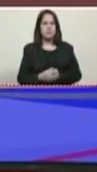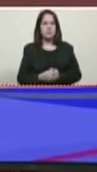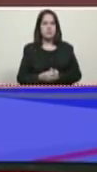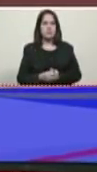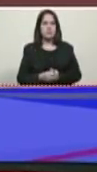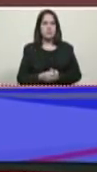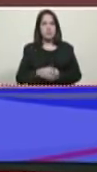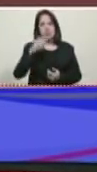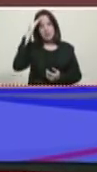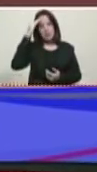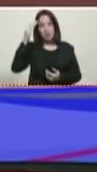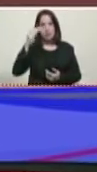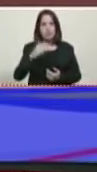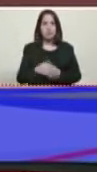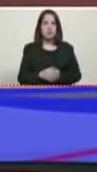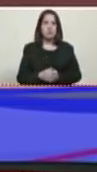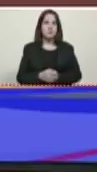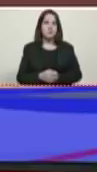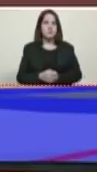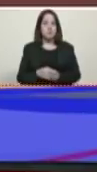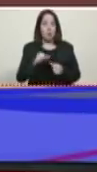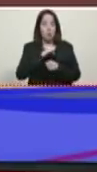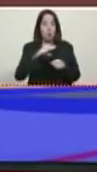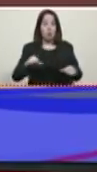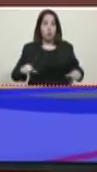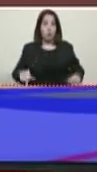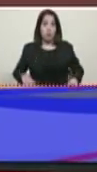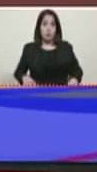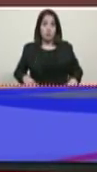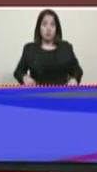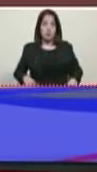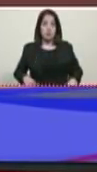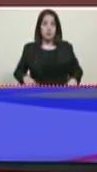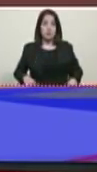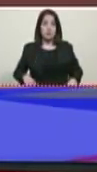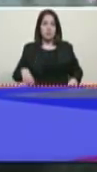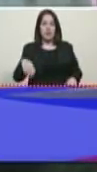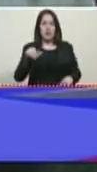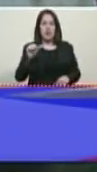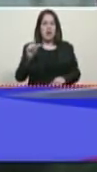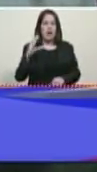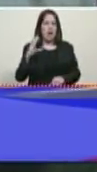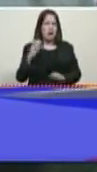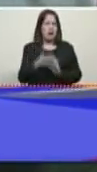saludos en portugués a acarigua guanare